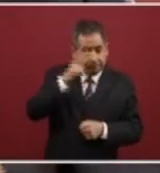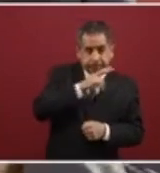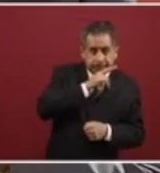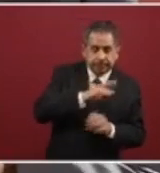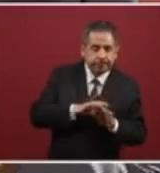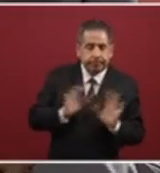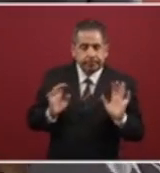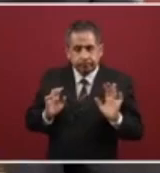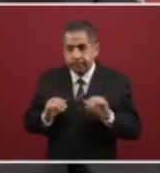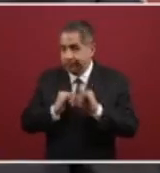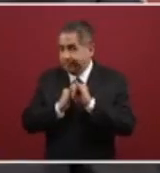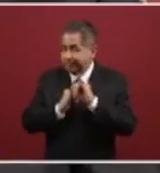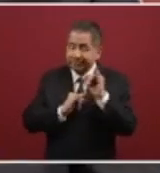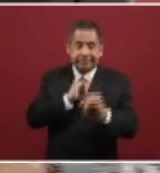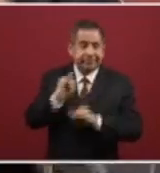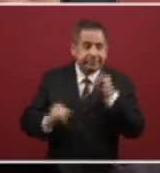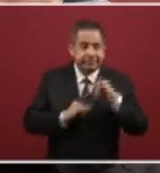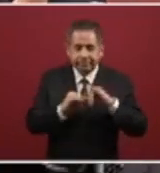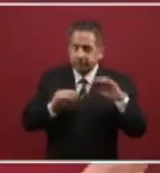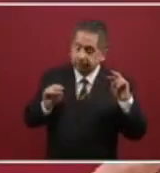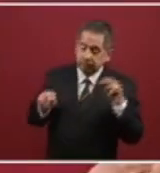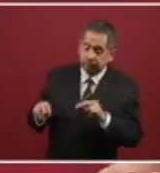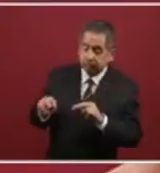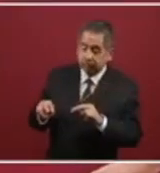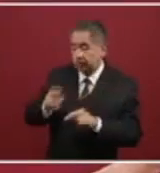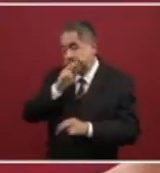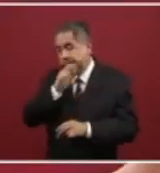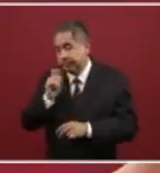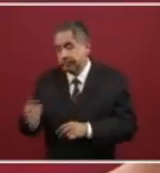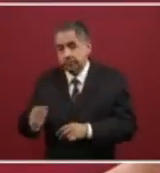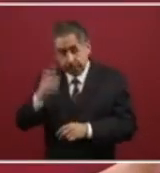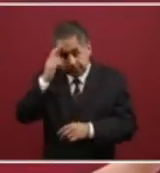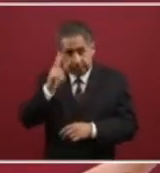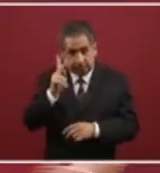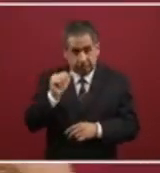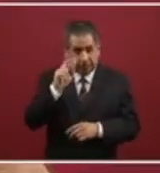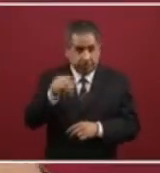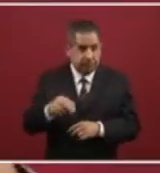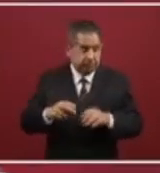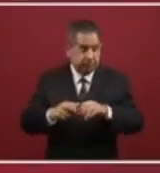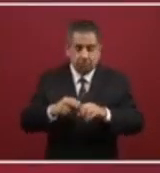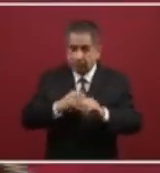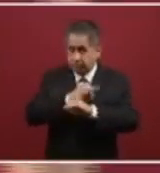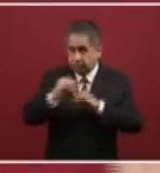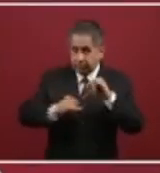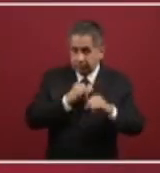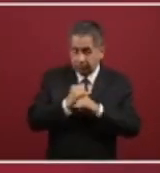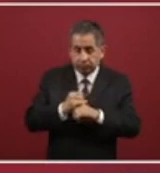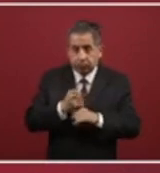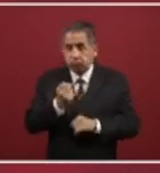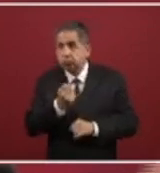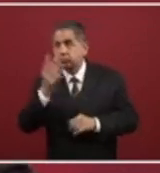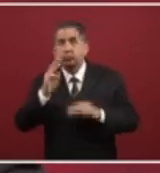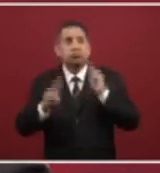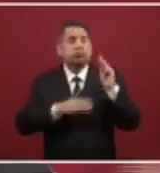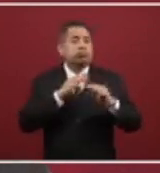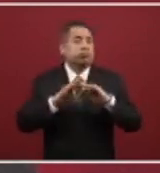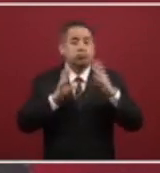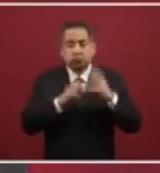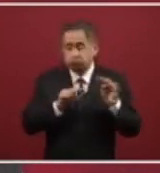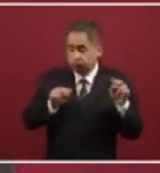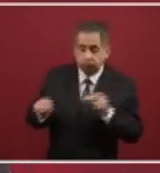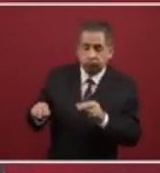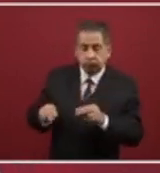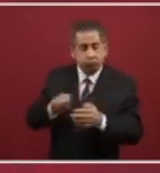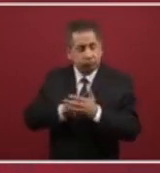Hay una preocupación internacional muy importante. Ahora que hicimos el Plan de Desarrollo Integral, sí hubo mucha receptividad en todo el mundo. Bueno, ahora en Alemania